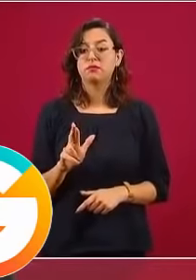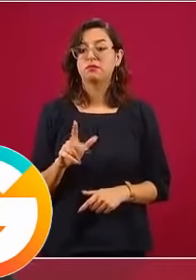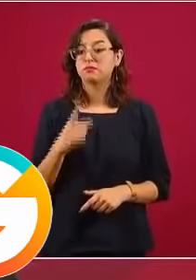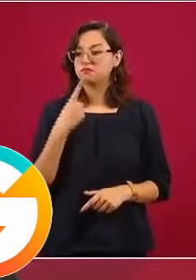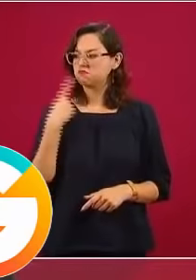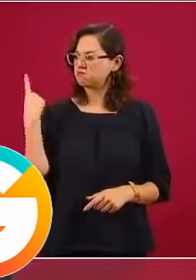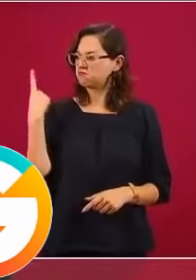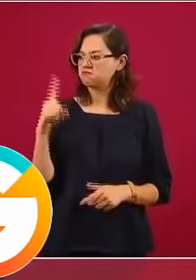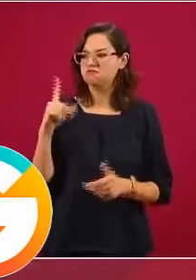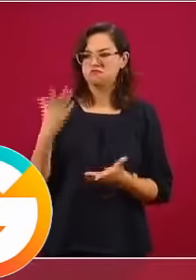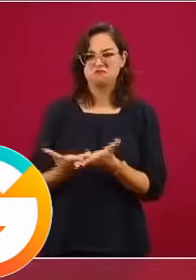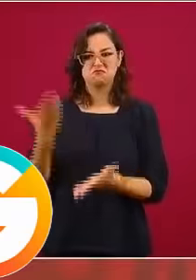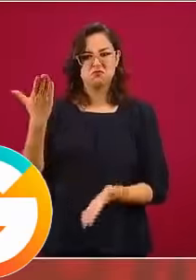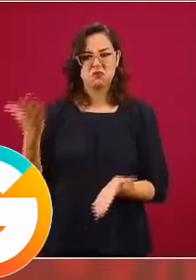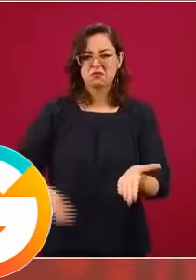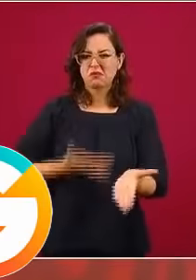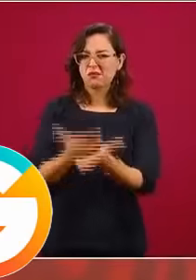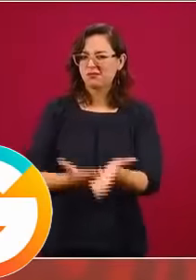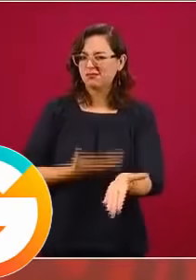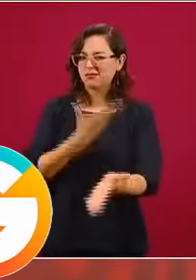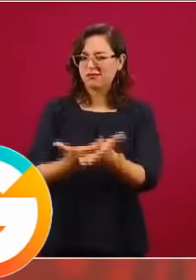presente todas las pruebas